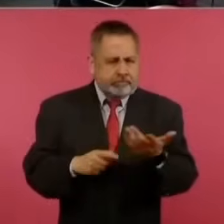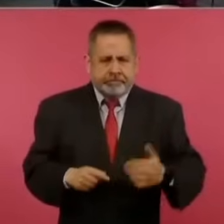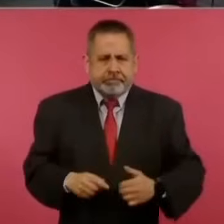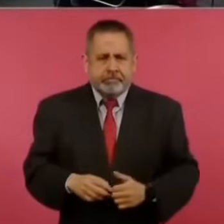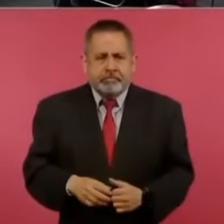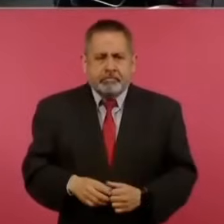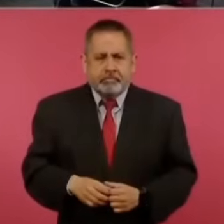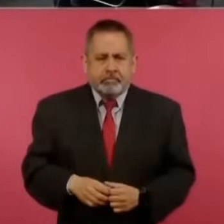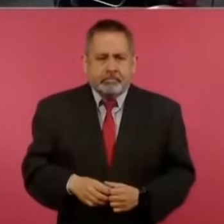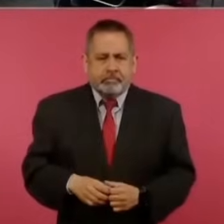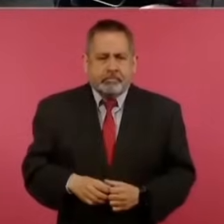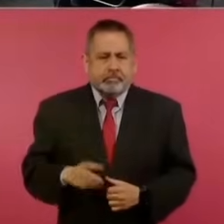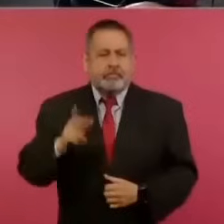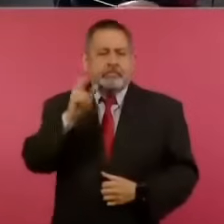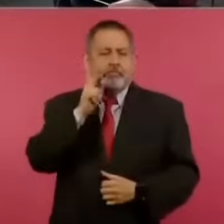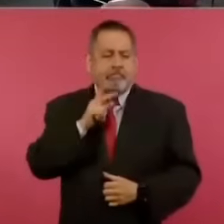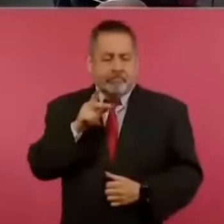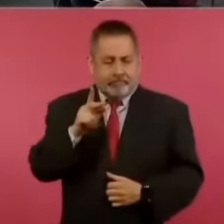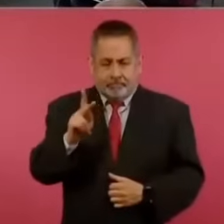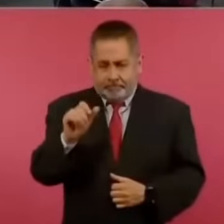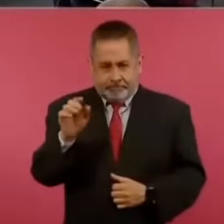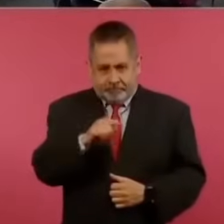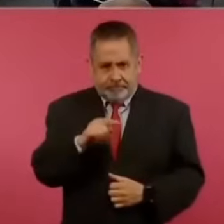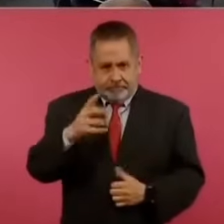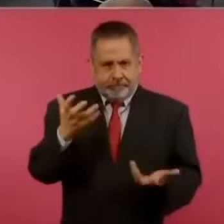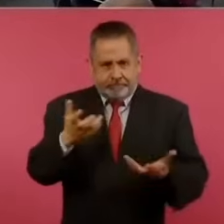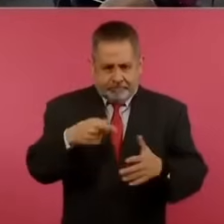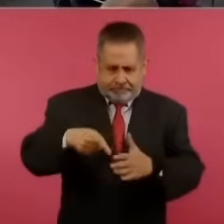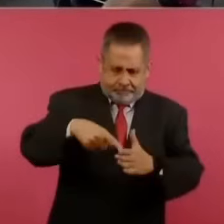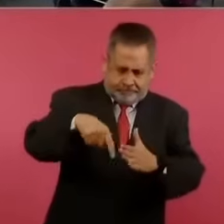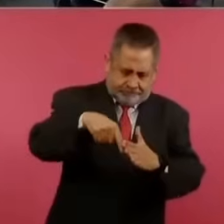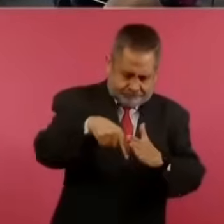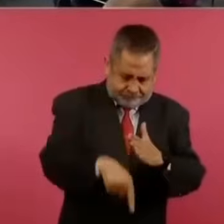porque Pemex se dedicaba a la extracción de gas.